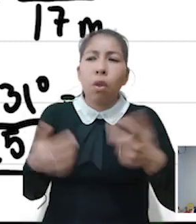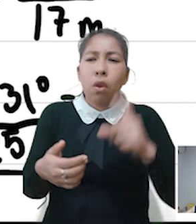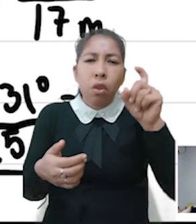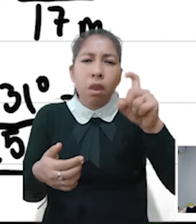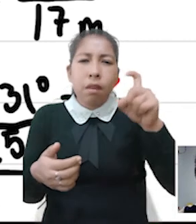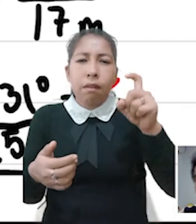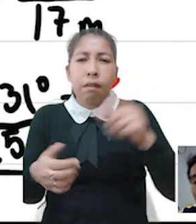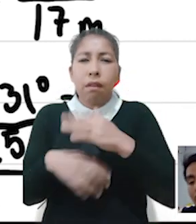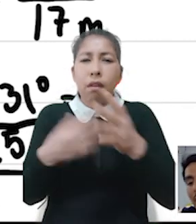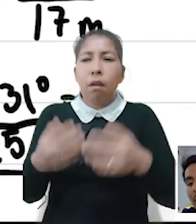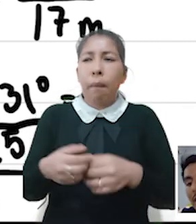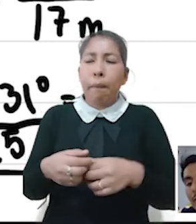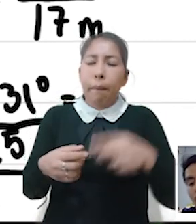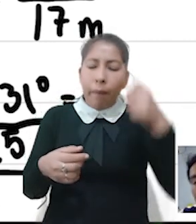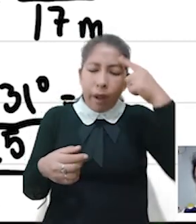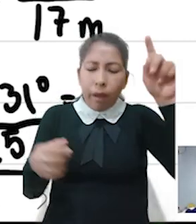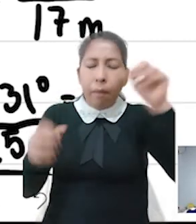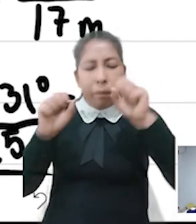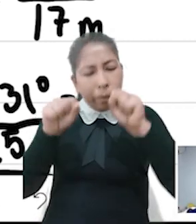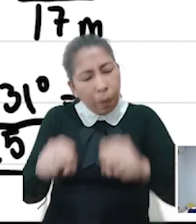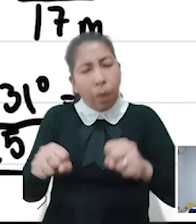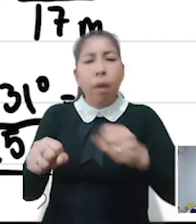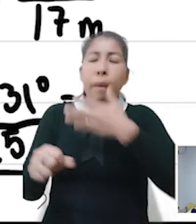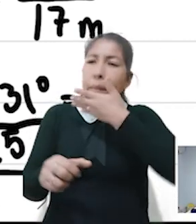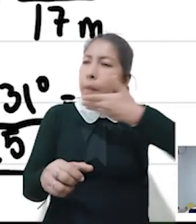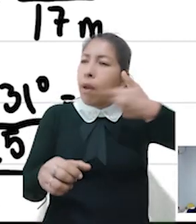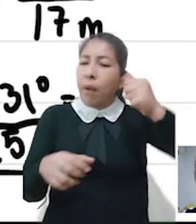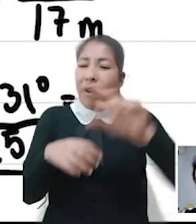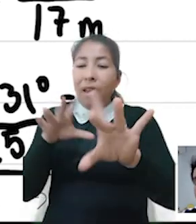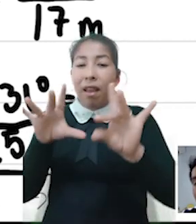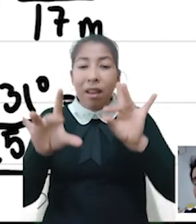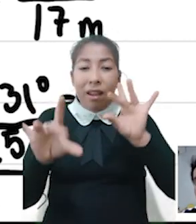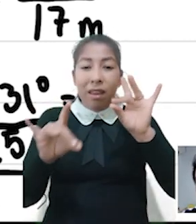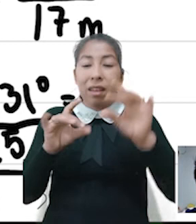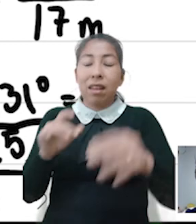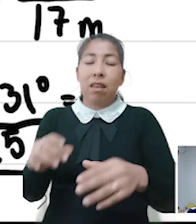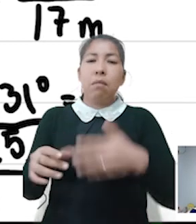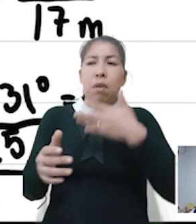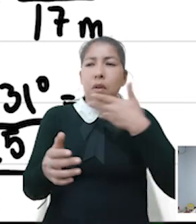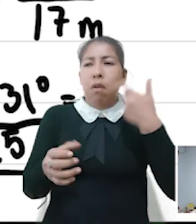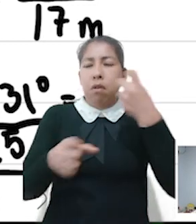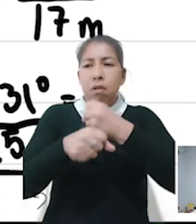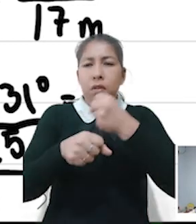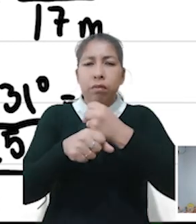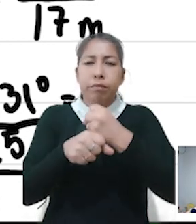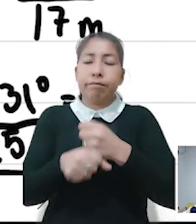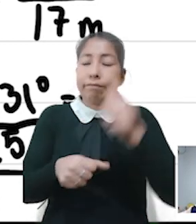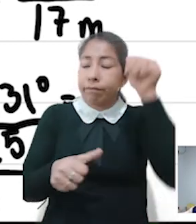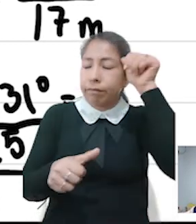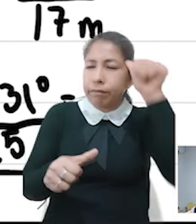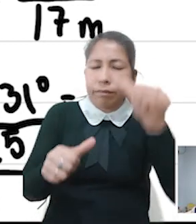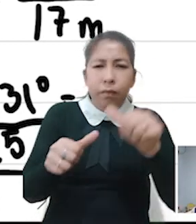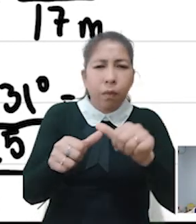calcular para poder elegir con cuál de ellas vamos a trabajar. Recuerden que estas herramientas nos permiten resolver